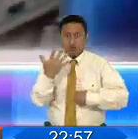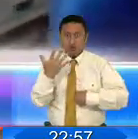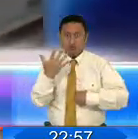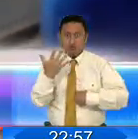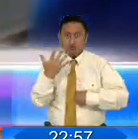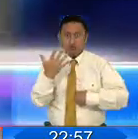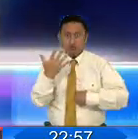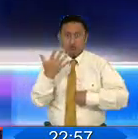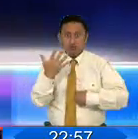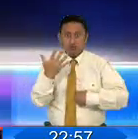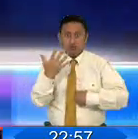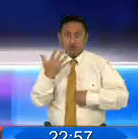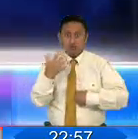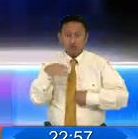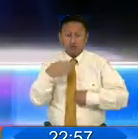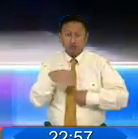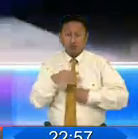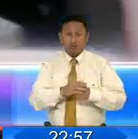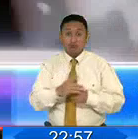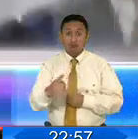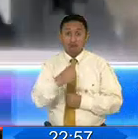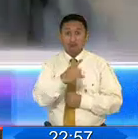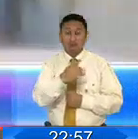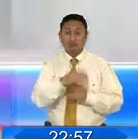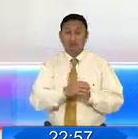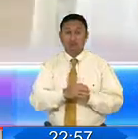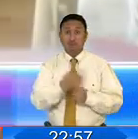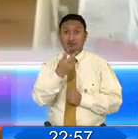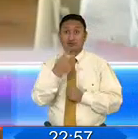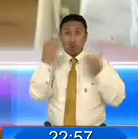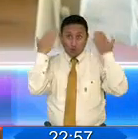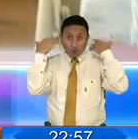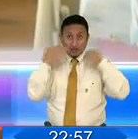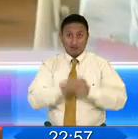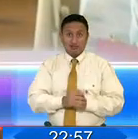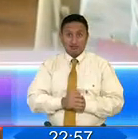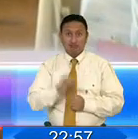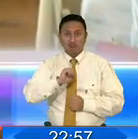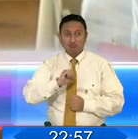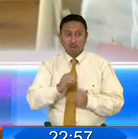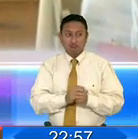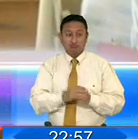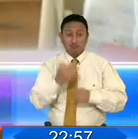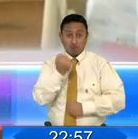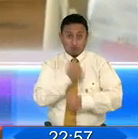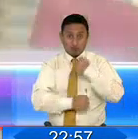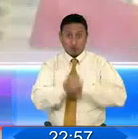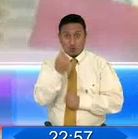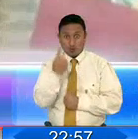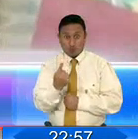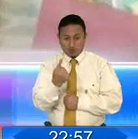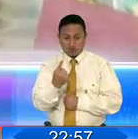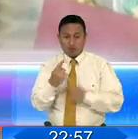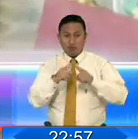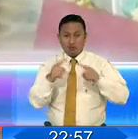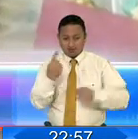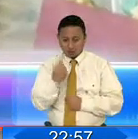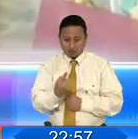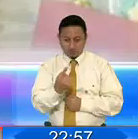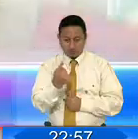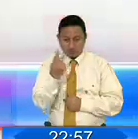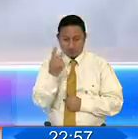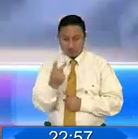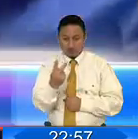sean cinco. Esto es lo que le ocurrió a una pareja en Guayaquil. Esperaba la llegada de su hijo, pero no fue uno ni fueron